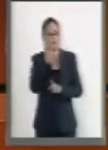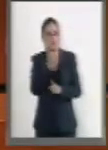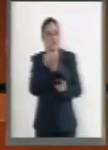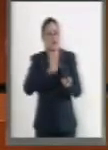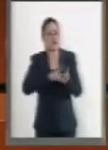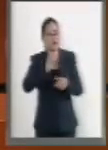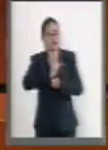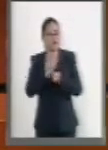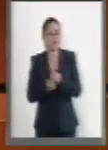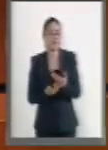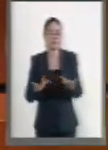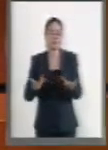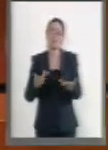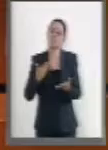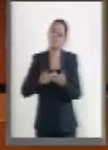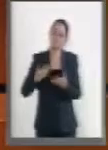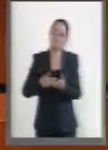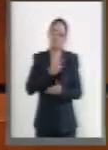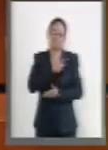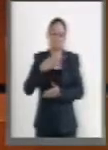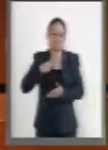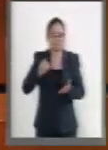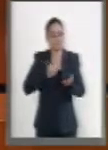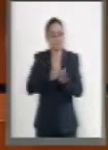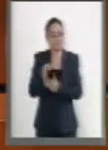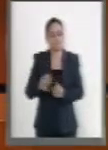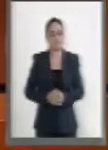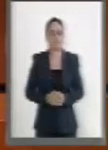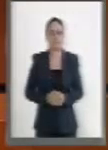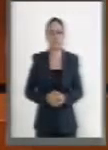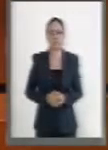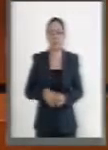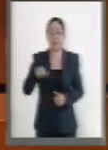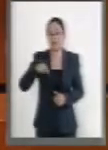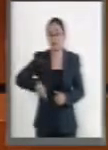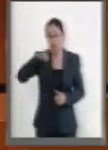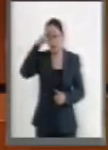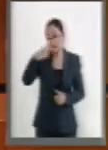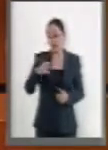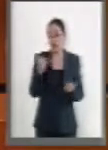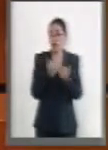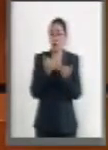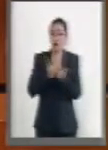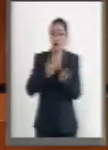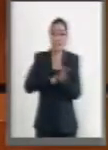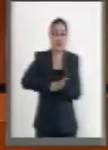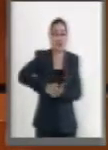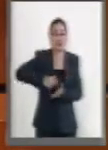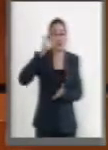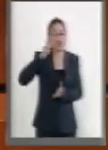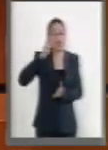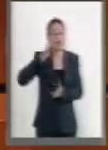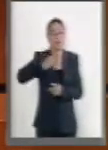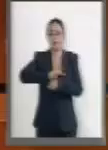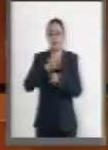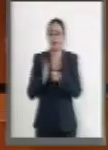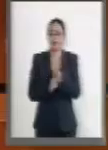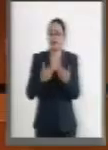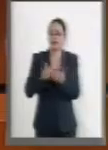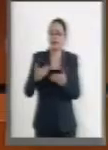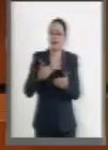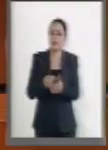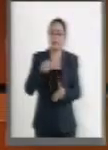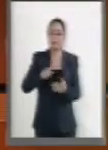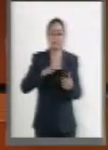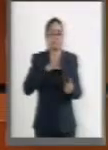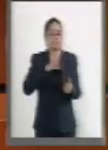país. Es innegable que en México, al igual que la mayoría de los países del orbe, están enfrentando hoy por